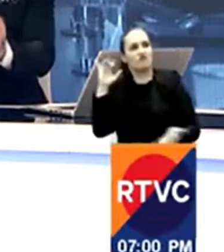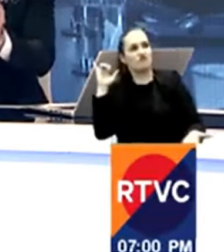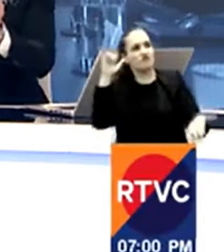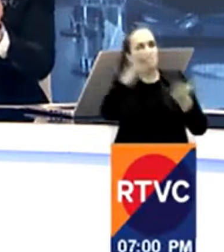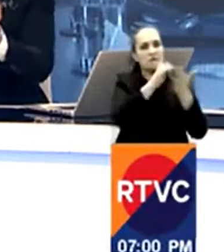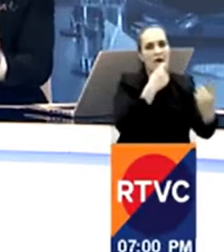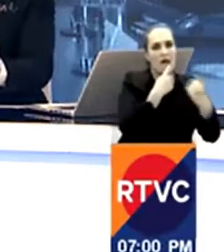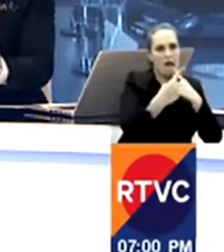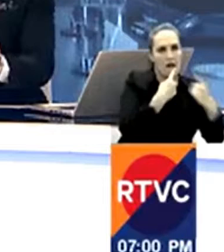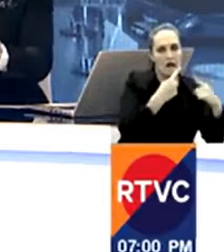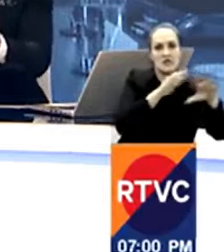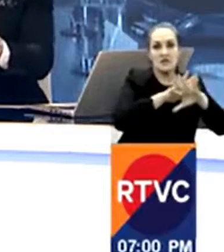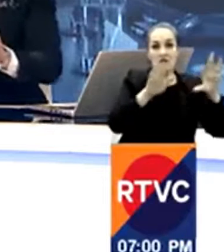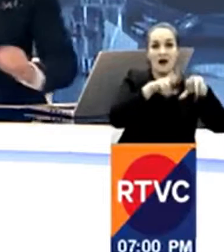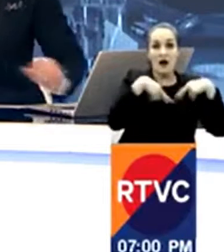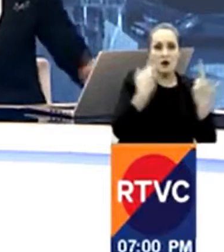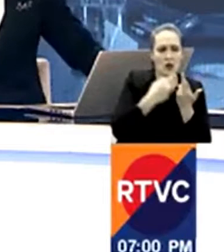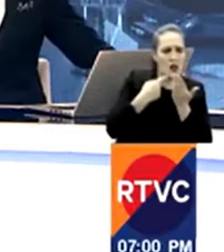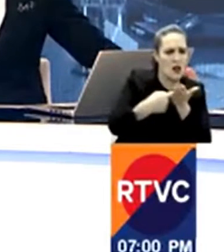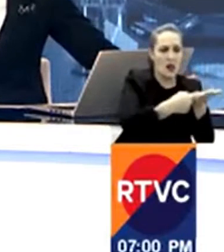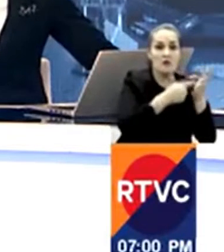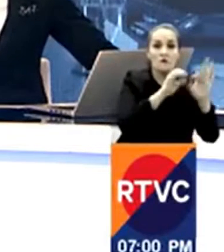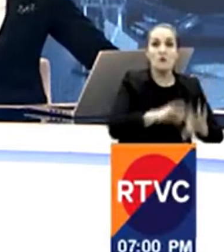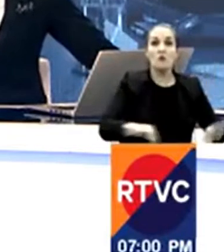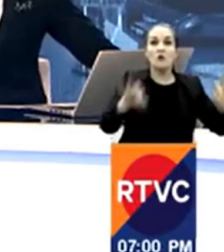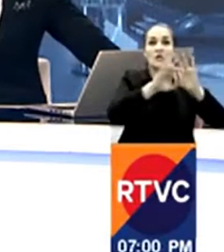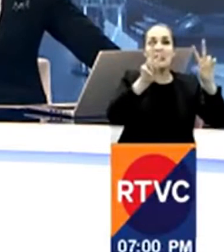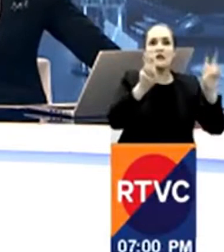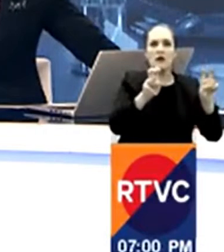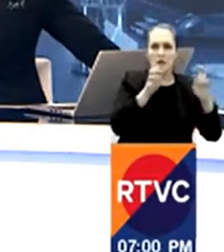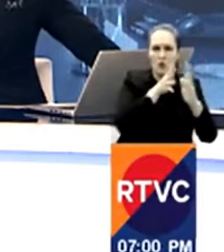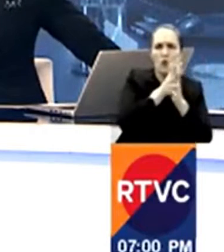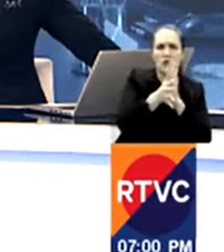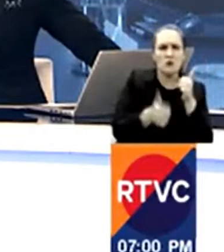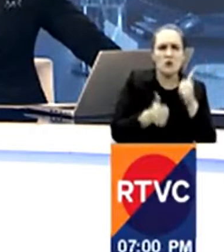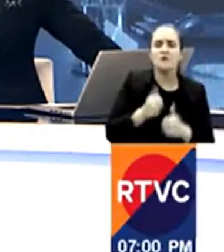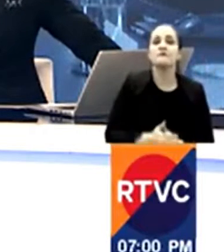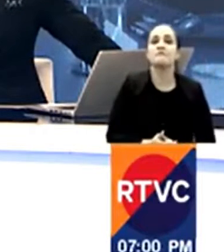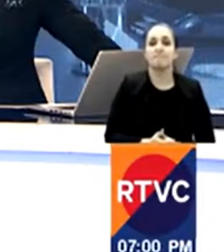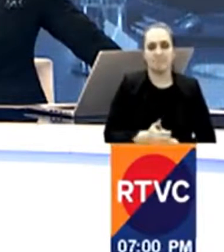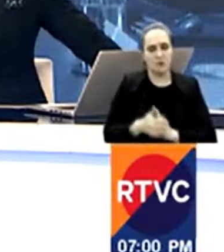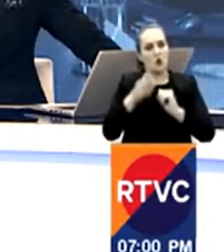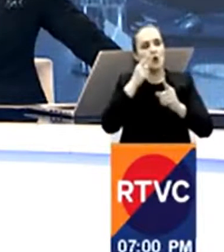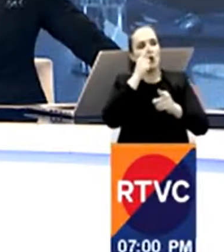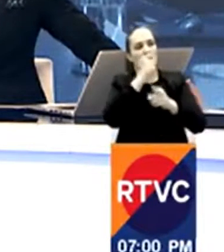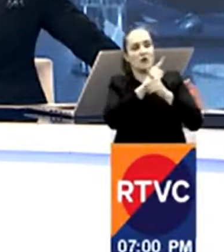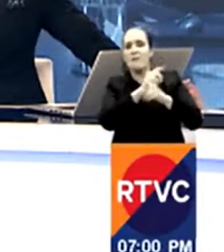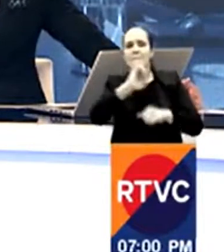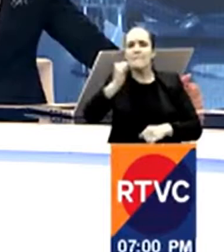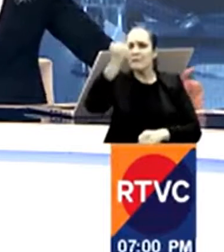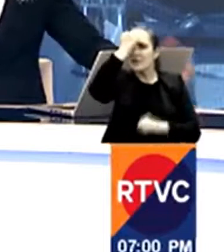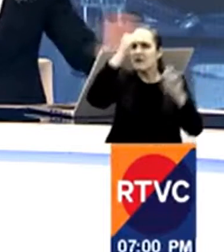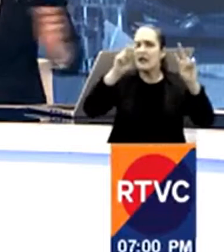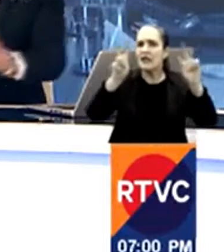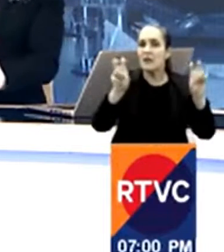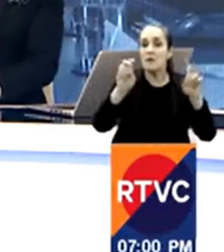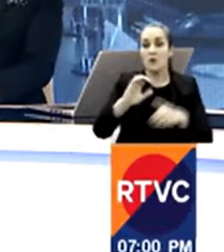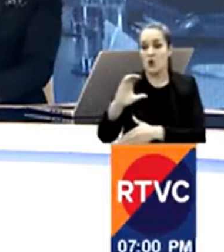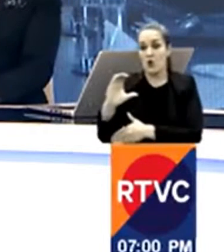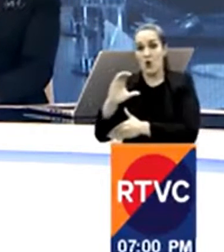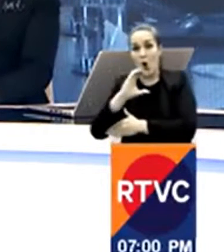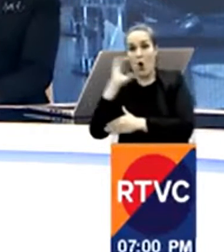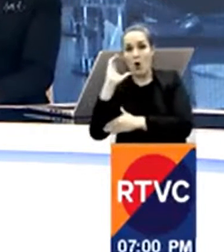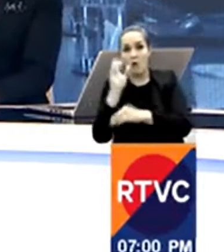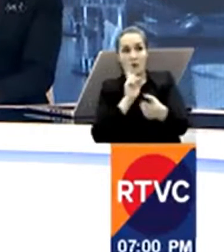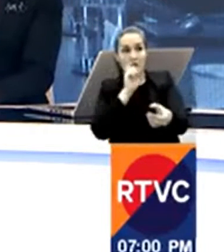varios hechos trascendentales que les vamos a explicar a continuación. Así es, Mateo y televidentes. El principal tiene que ver con el estatus de Colombia en la